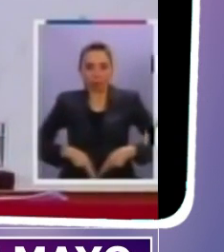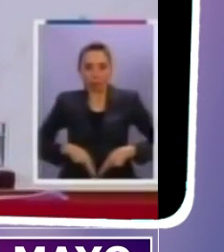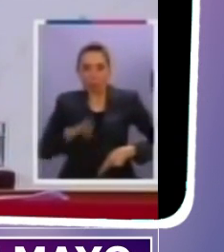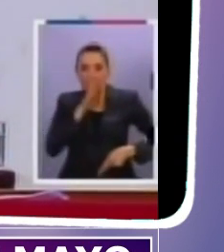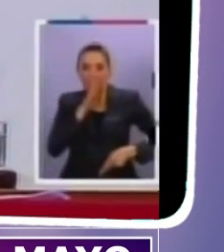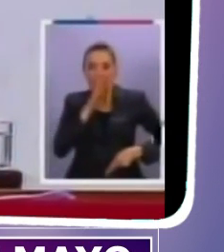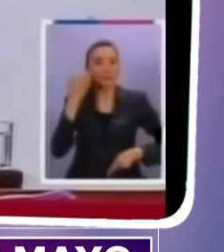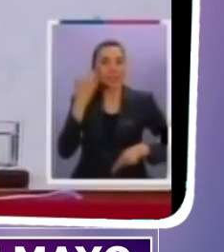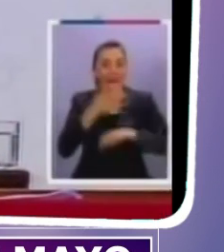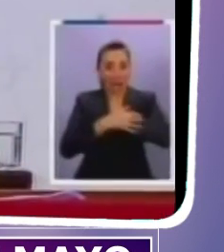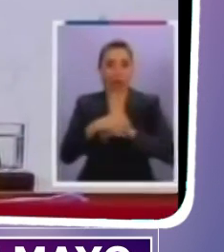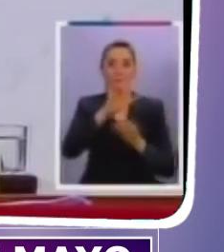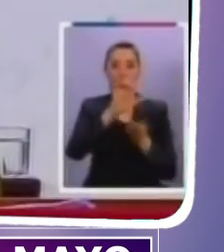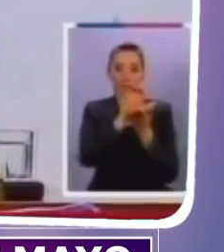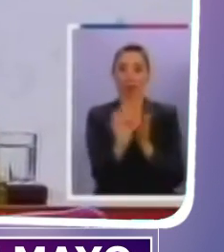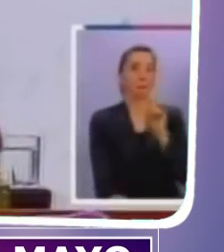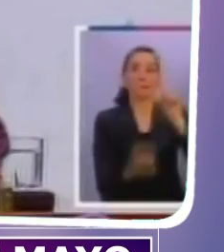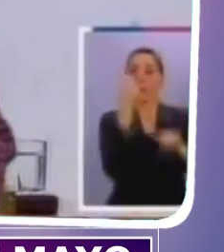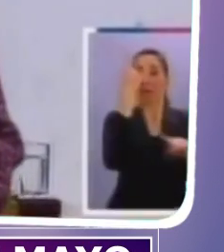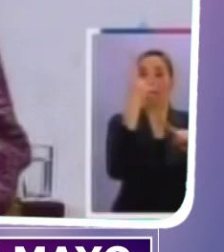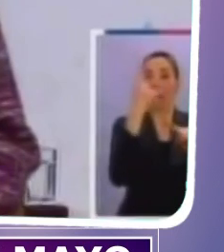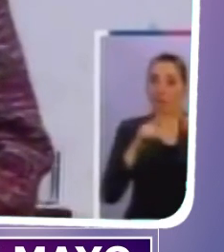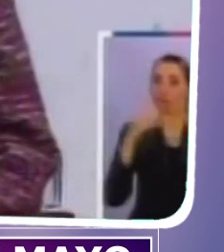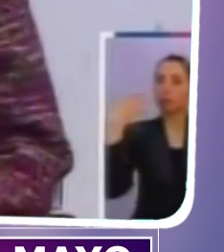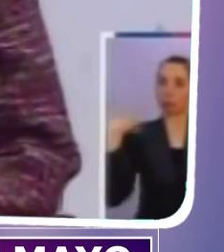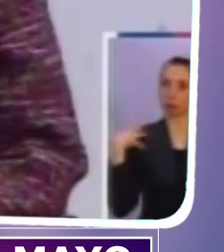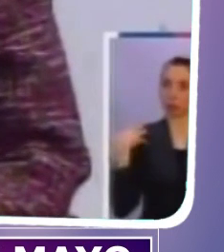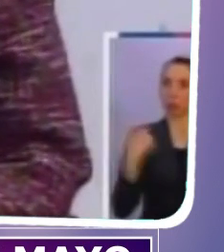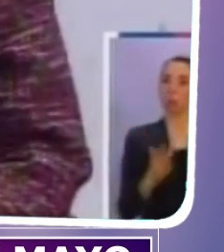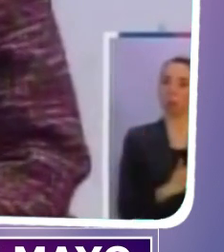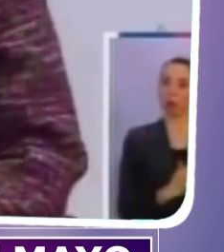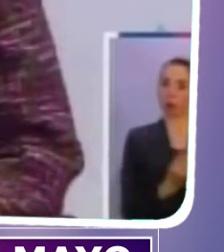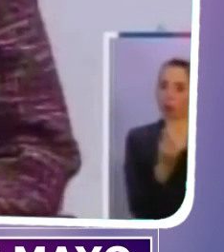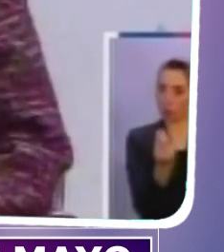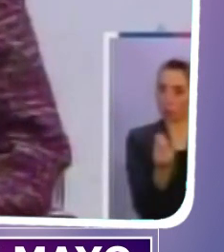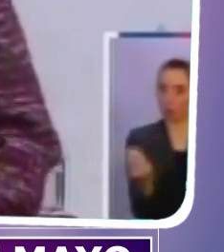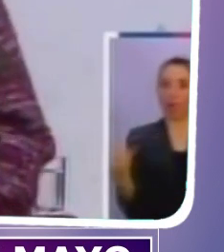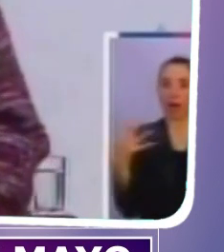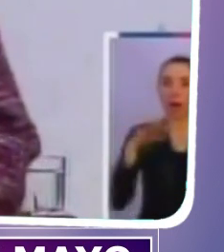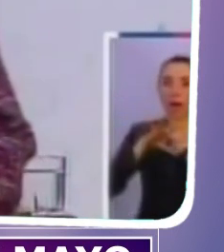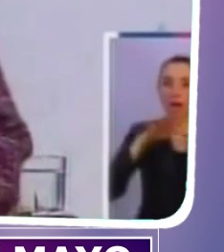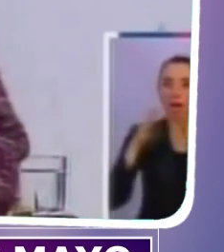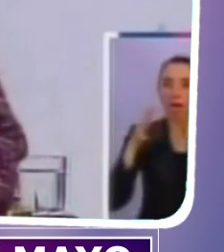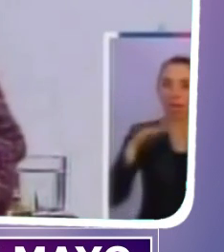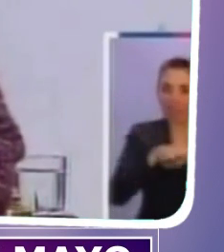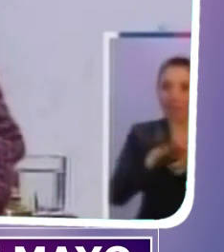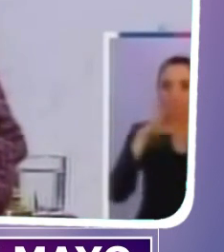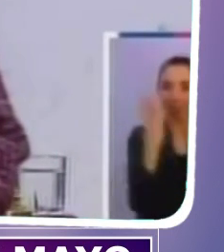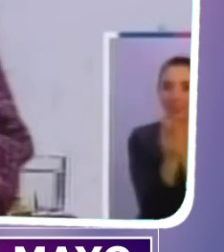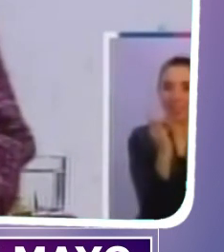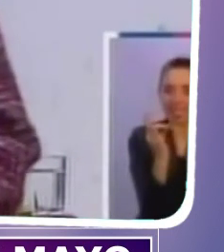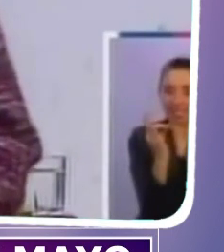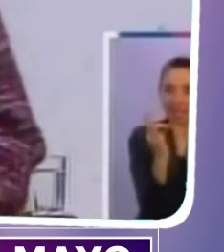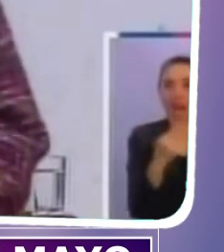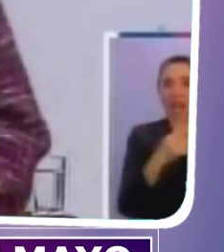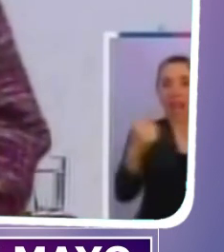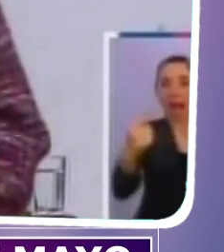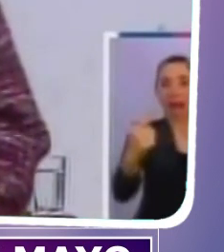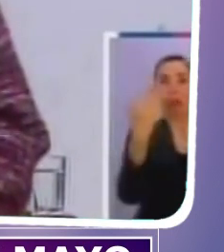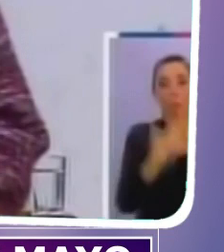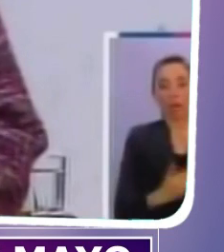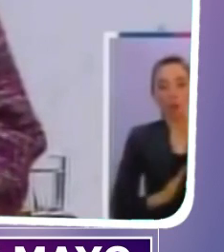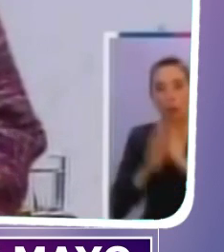vez asume la responsabilidad de implementar una política efectiva, integral y de largo plazo con el cuidado, control